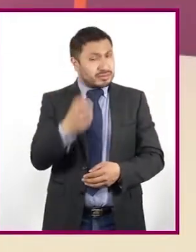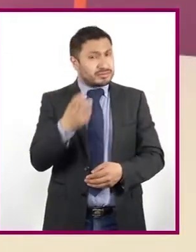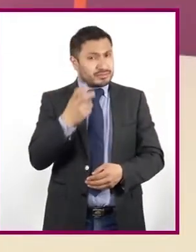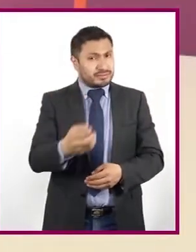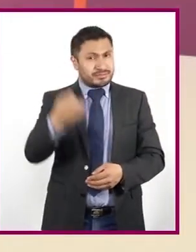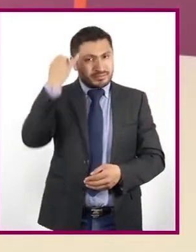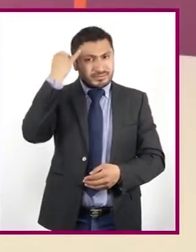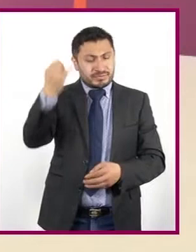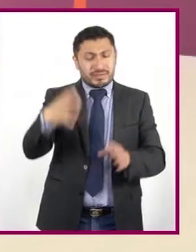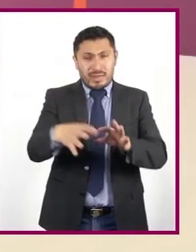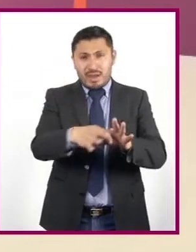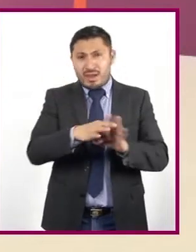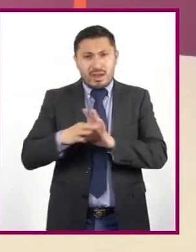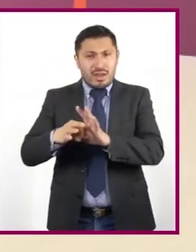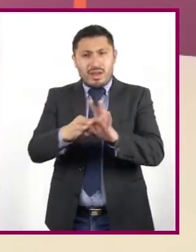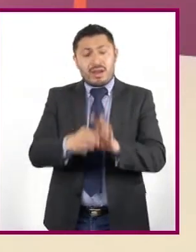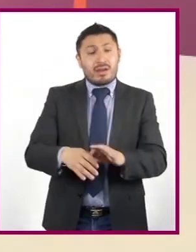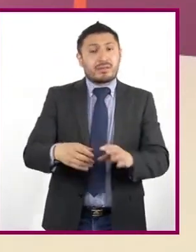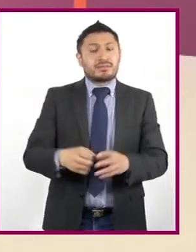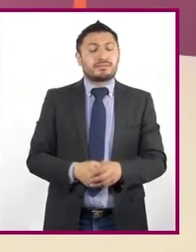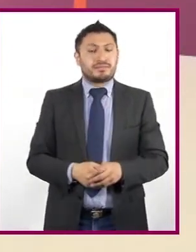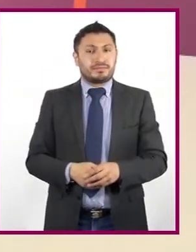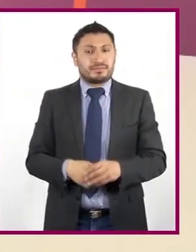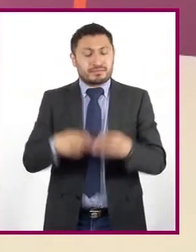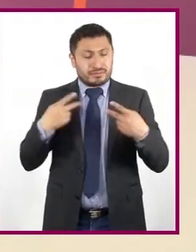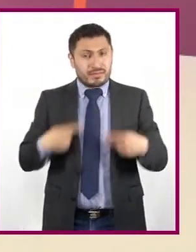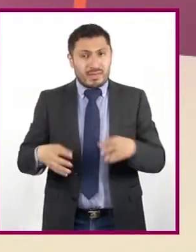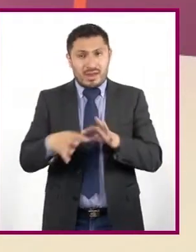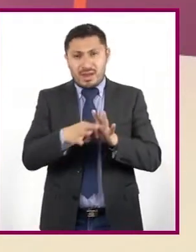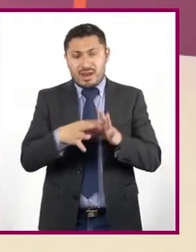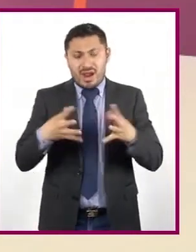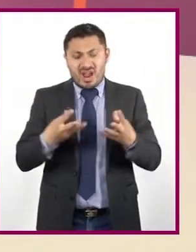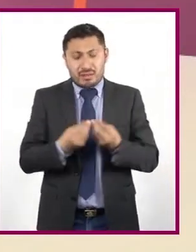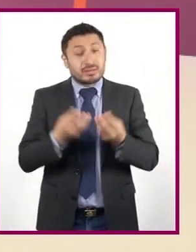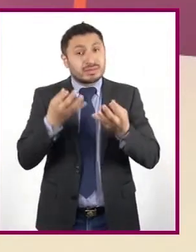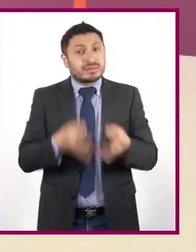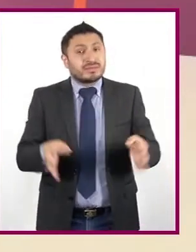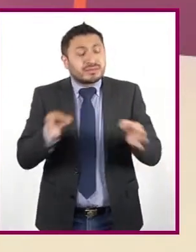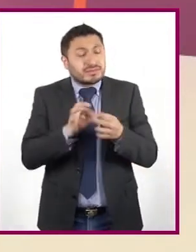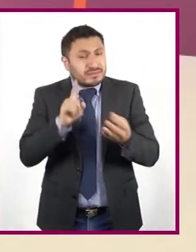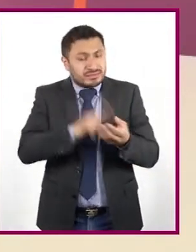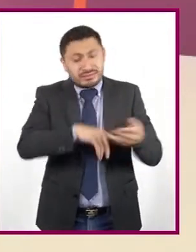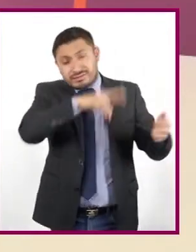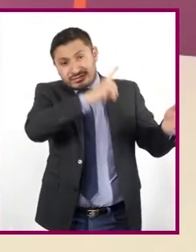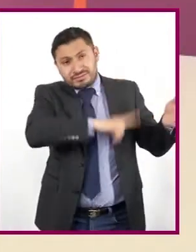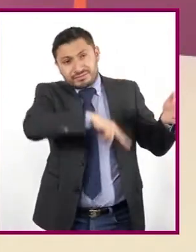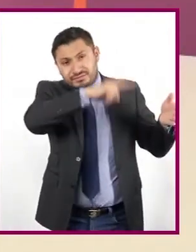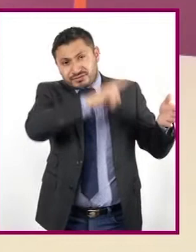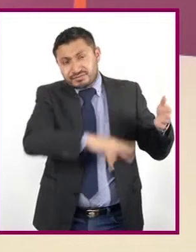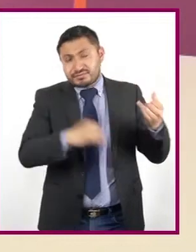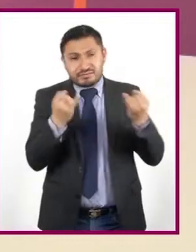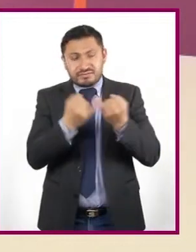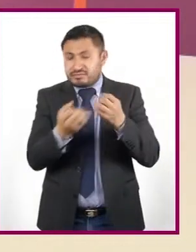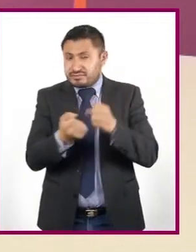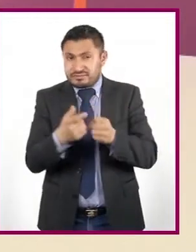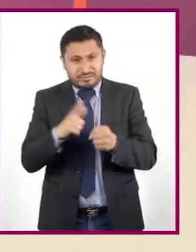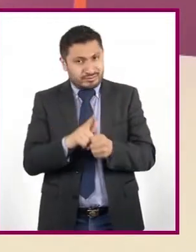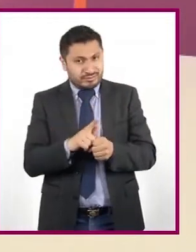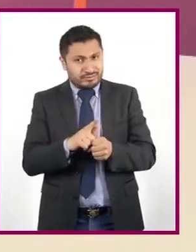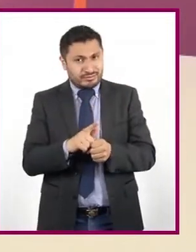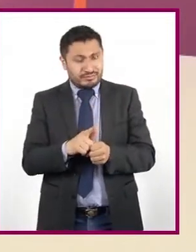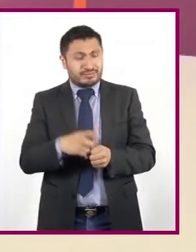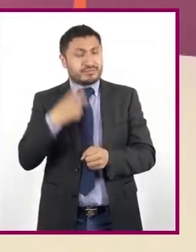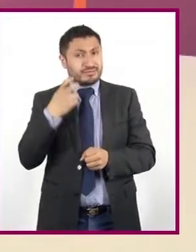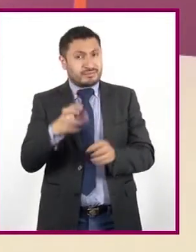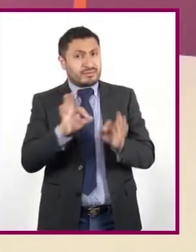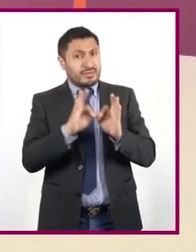la idea de unión o unidad entre personas es importante en el mural, también en la sociedad. Desde este punto